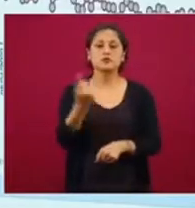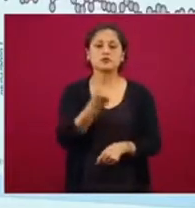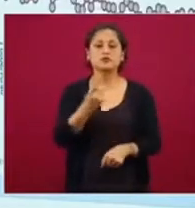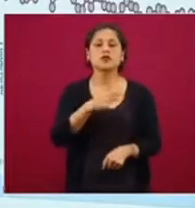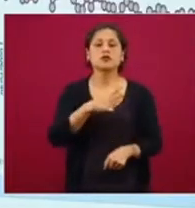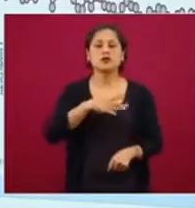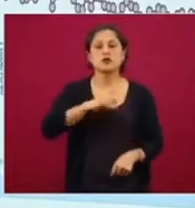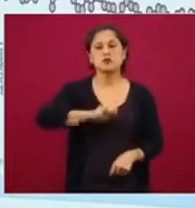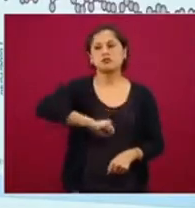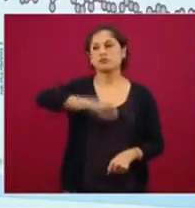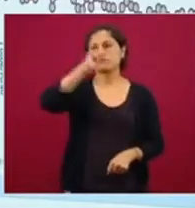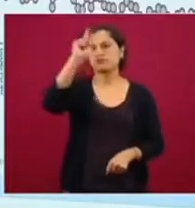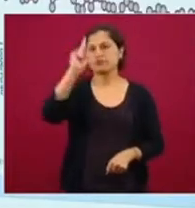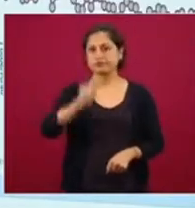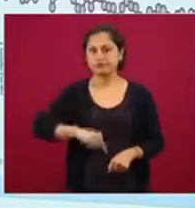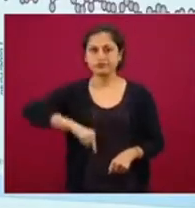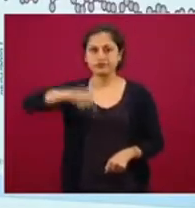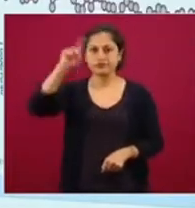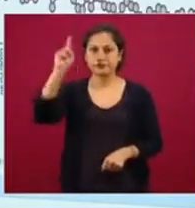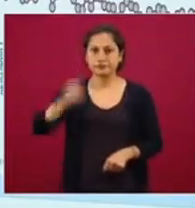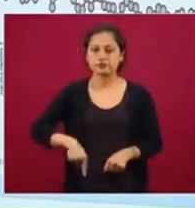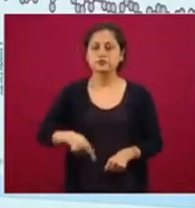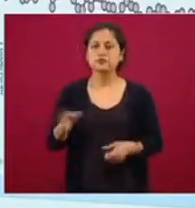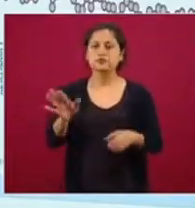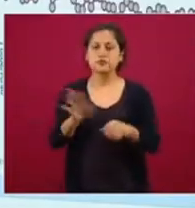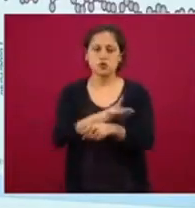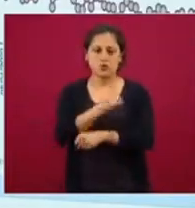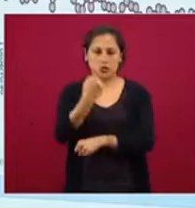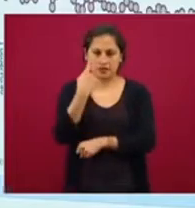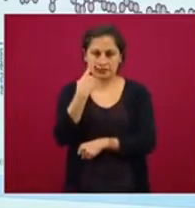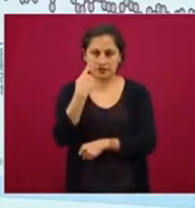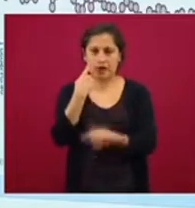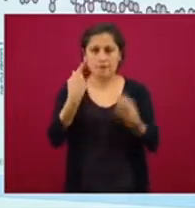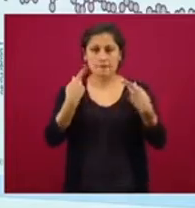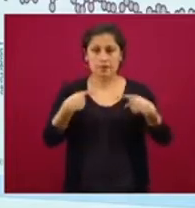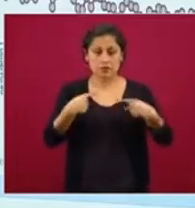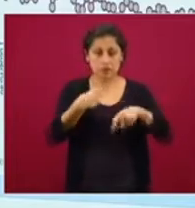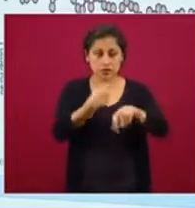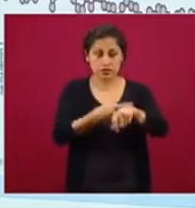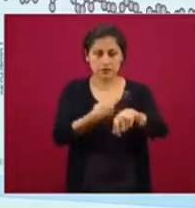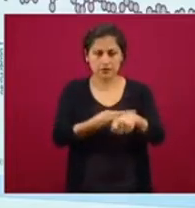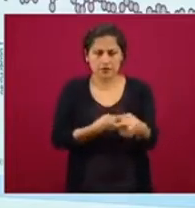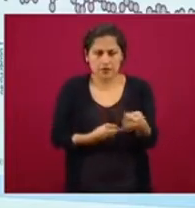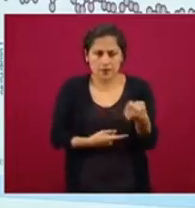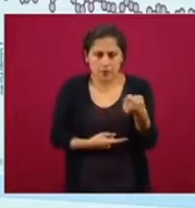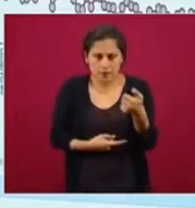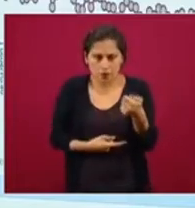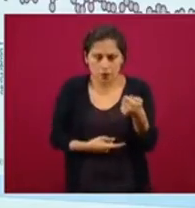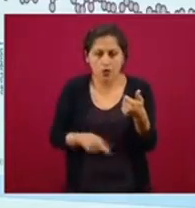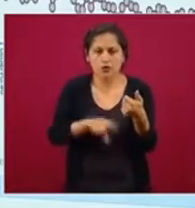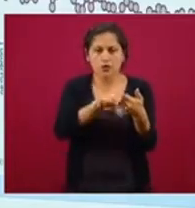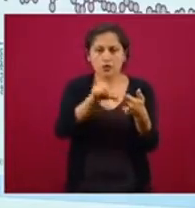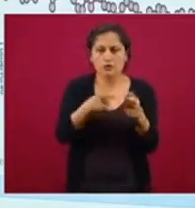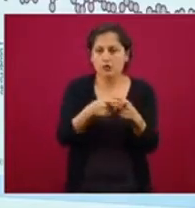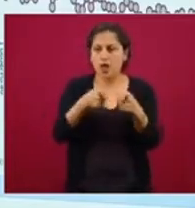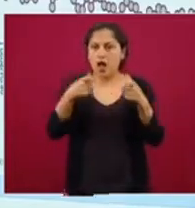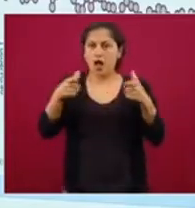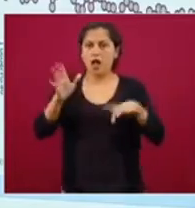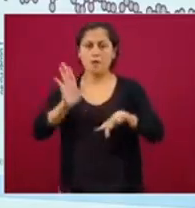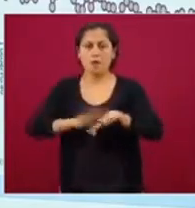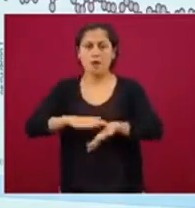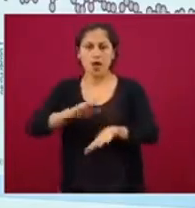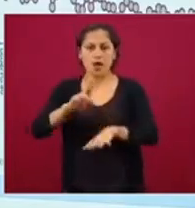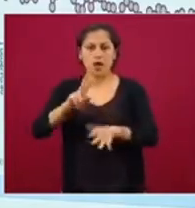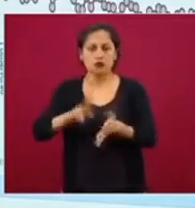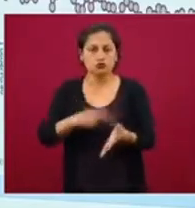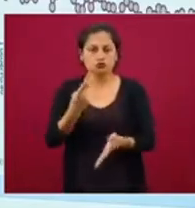enormes variaciones, como he advertido, si tenemos pocos casos y se duplican, 5 casos y al día siguiente hay 10,